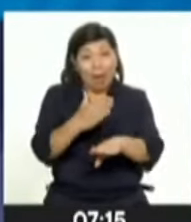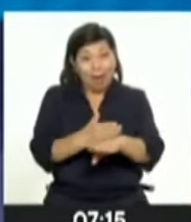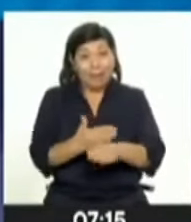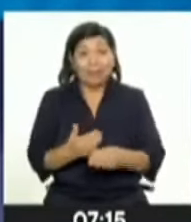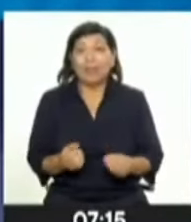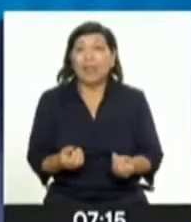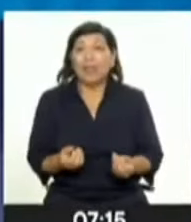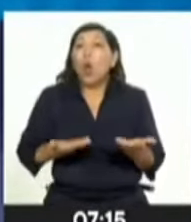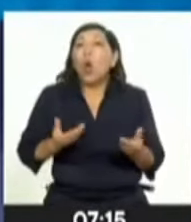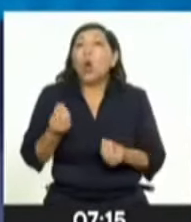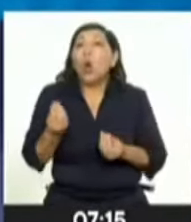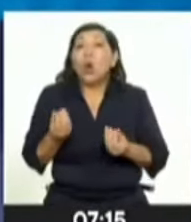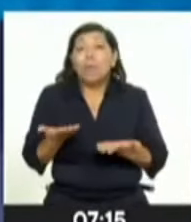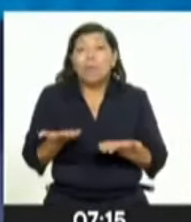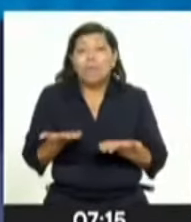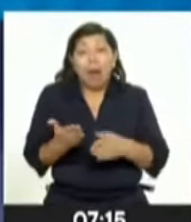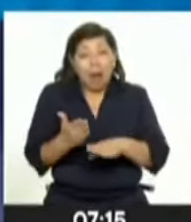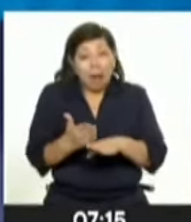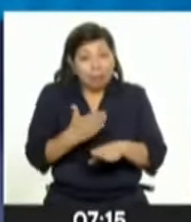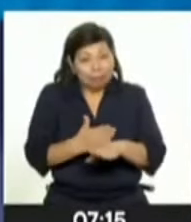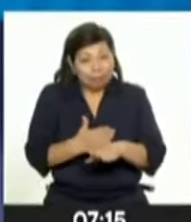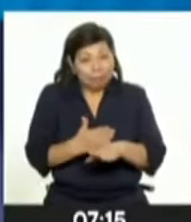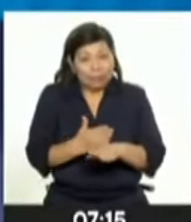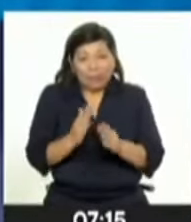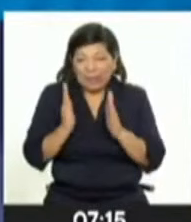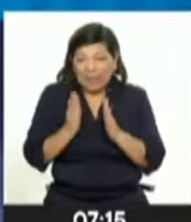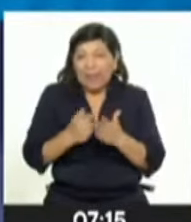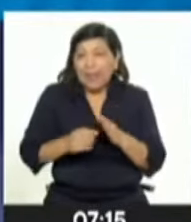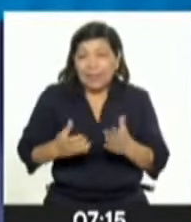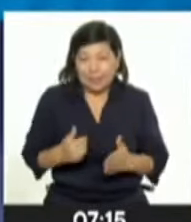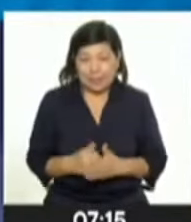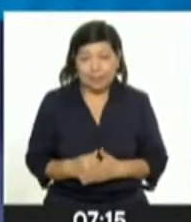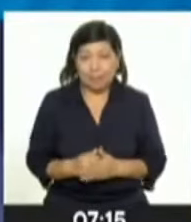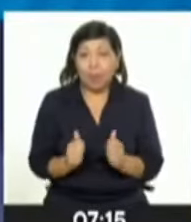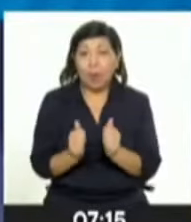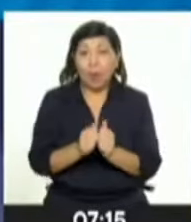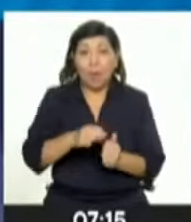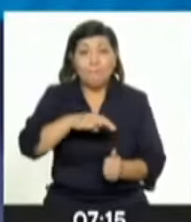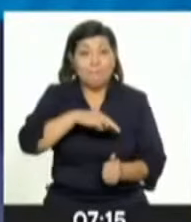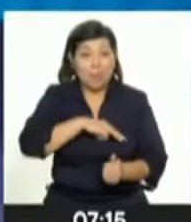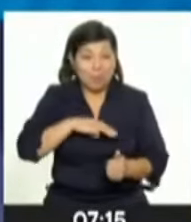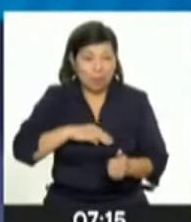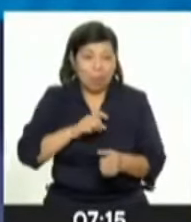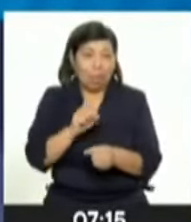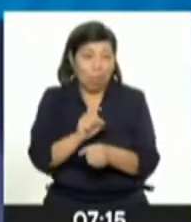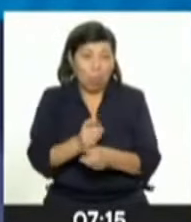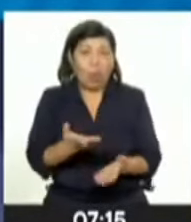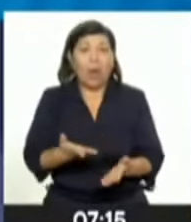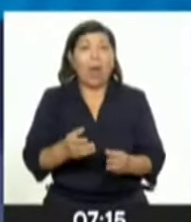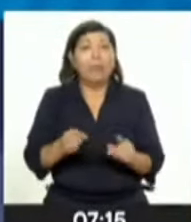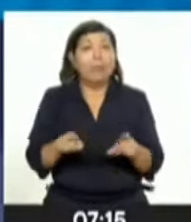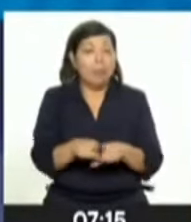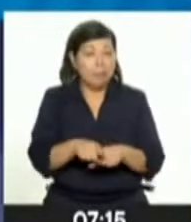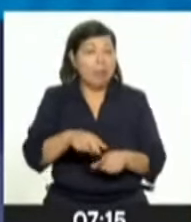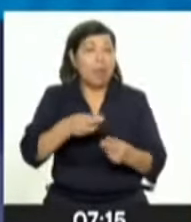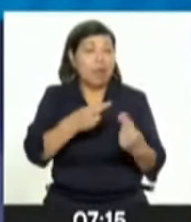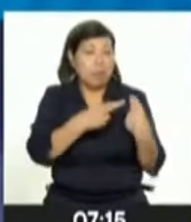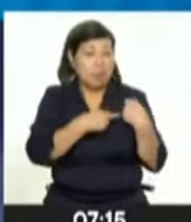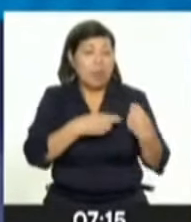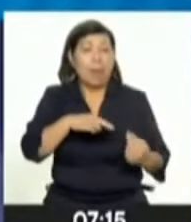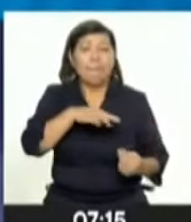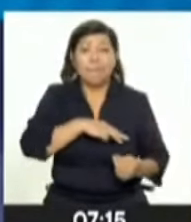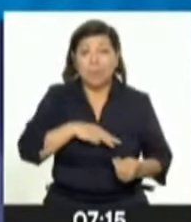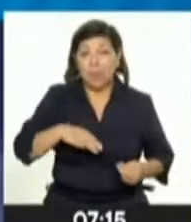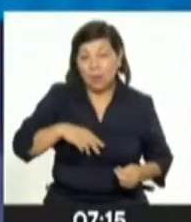y de atención, o sea, es prevención, promoción y atención, va con el Ministerio, va con el Ministerio de la Mujer también y va con